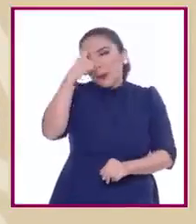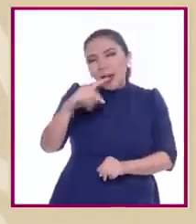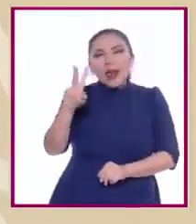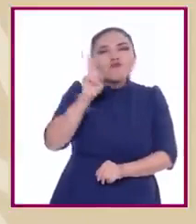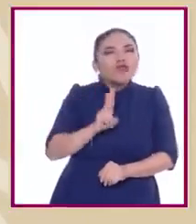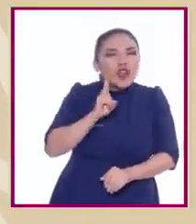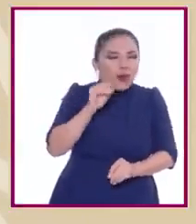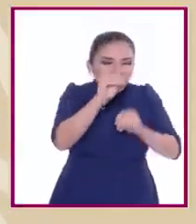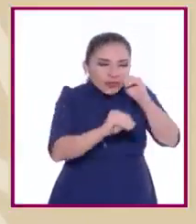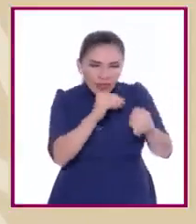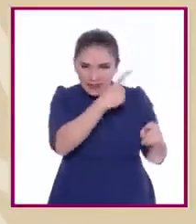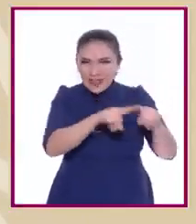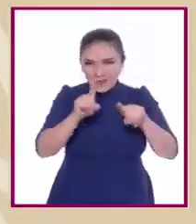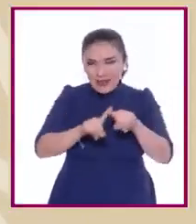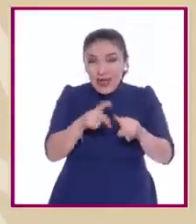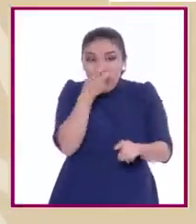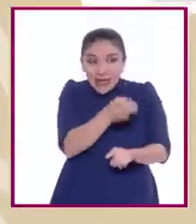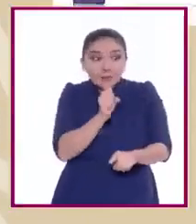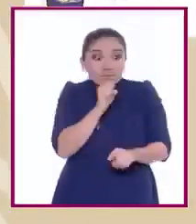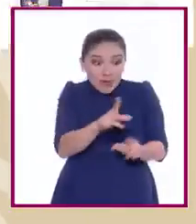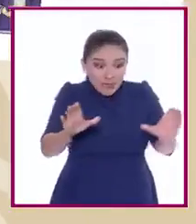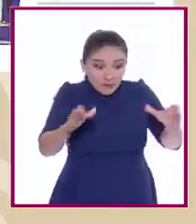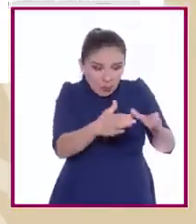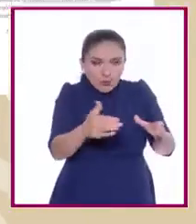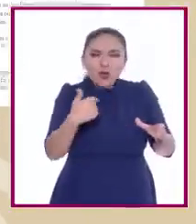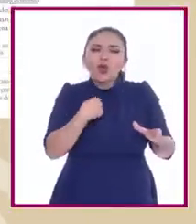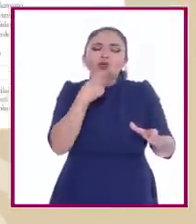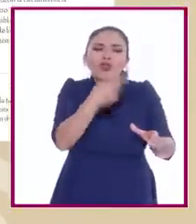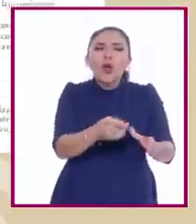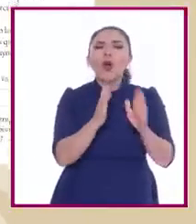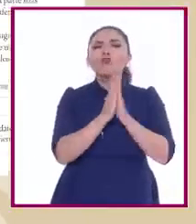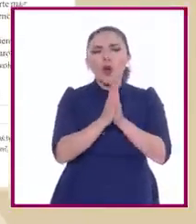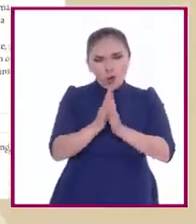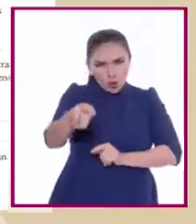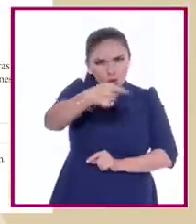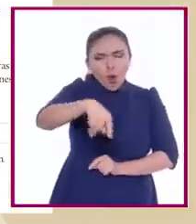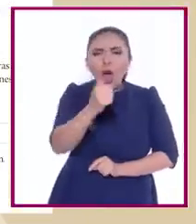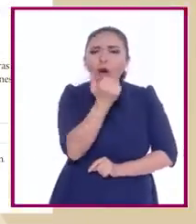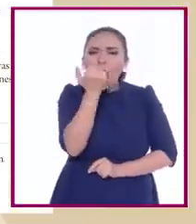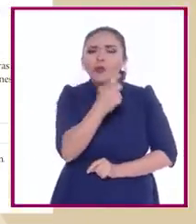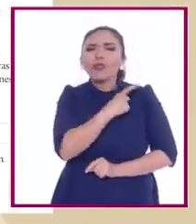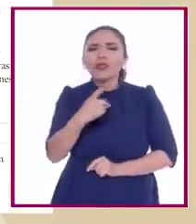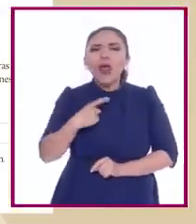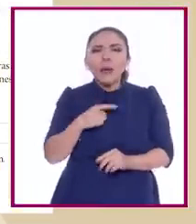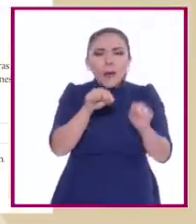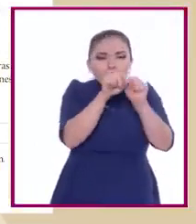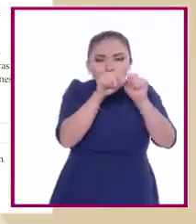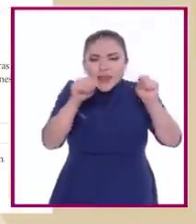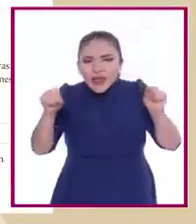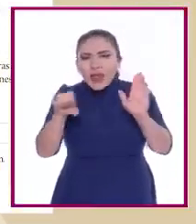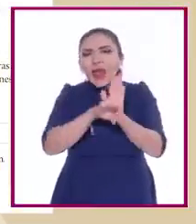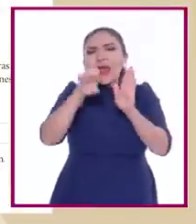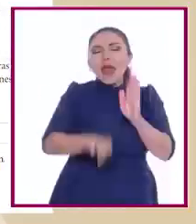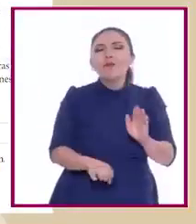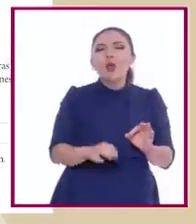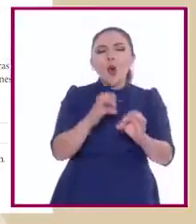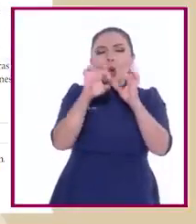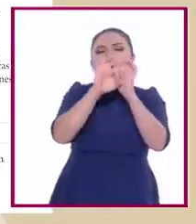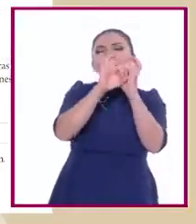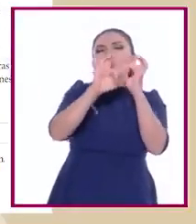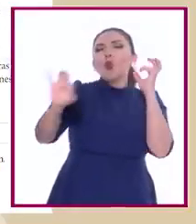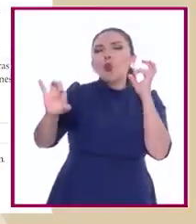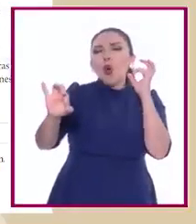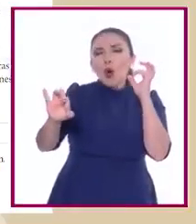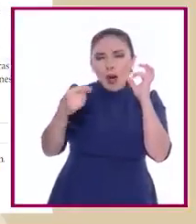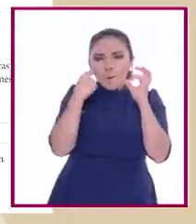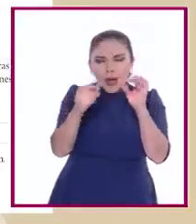utilizado para los experimentos, los niños les pido que, por ejemplo, midan longitudes, por ejemplo, de un tubo que